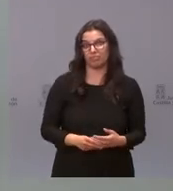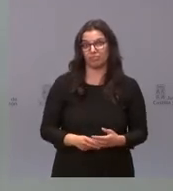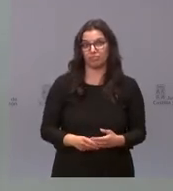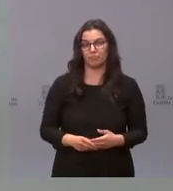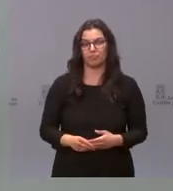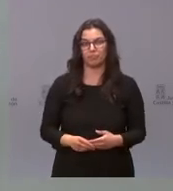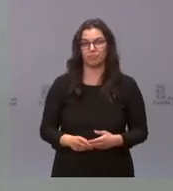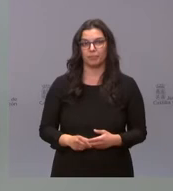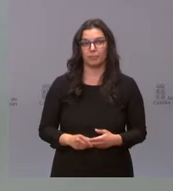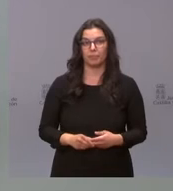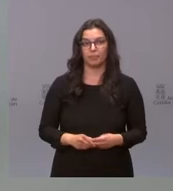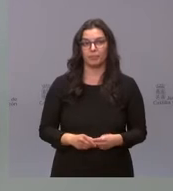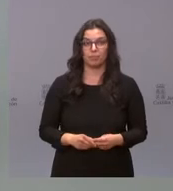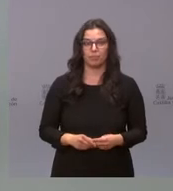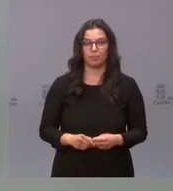empiezo